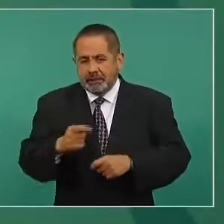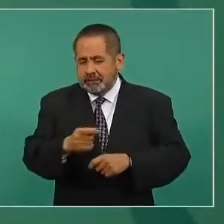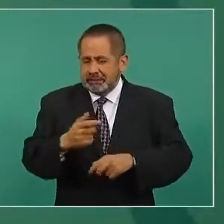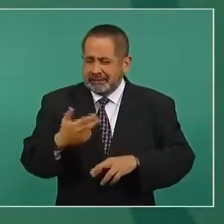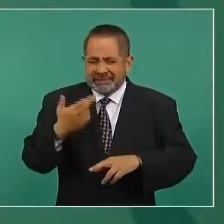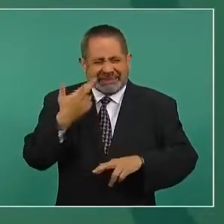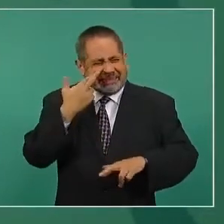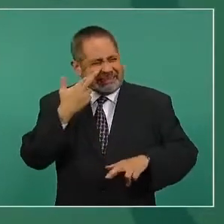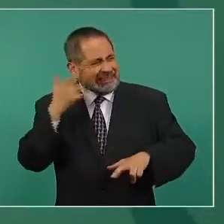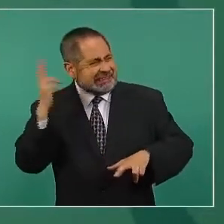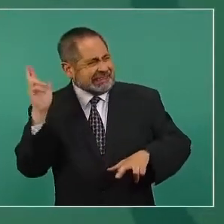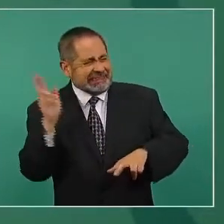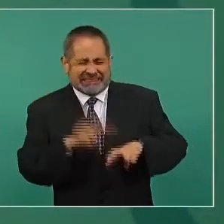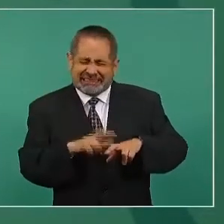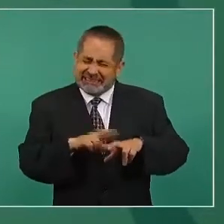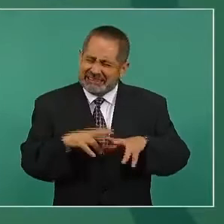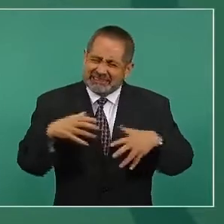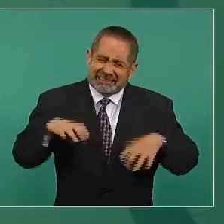ladrón.